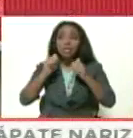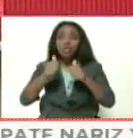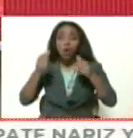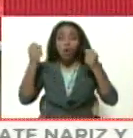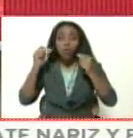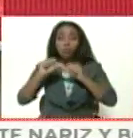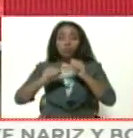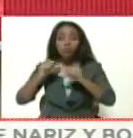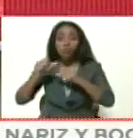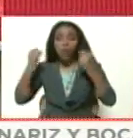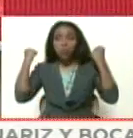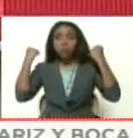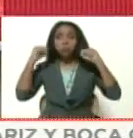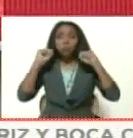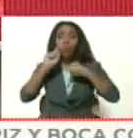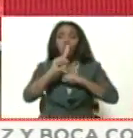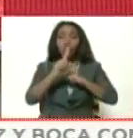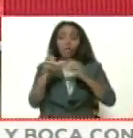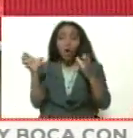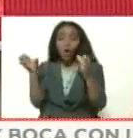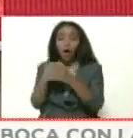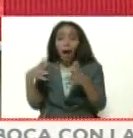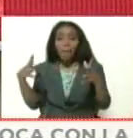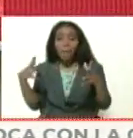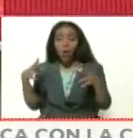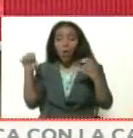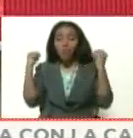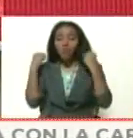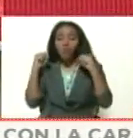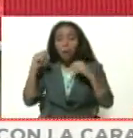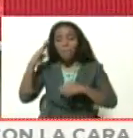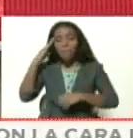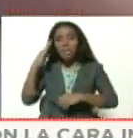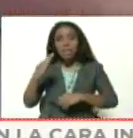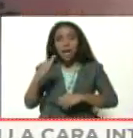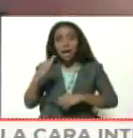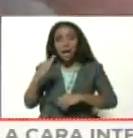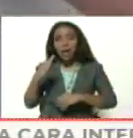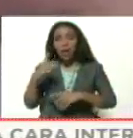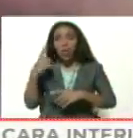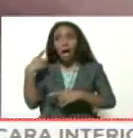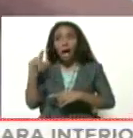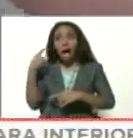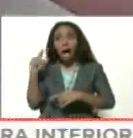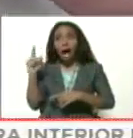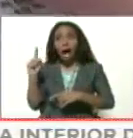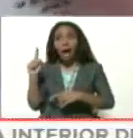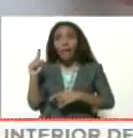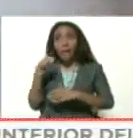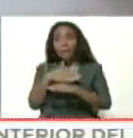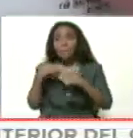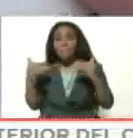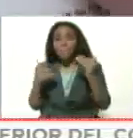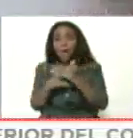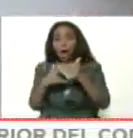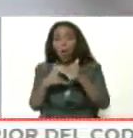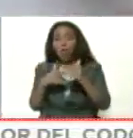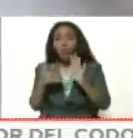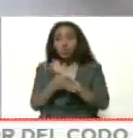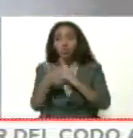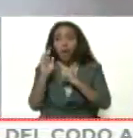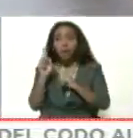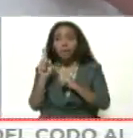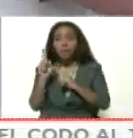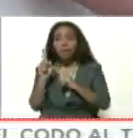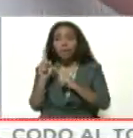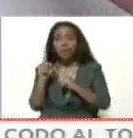en uno de los tres campos de entrenamiento paramilitar con los que cuenta, bajo el aval y el auspicio y el patrocinio